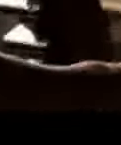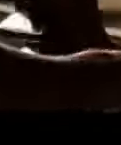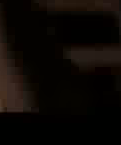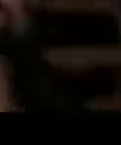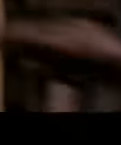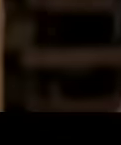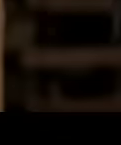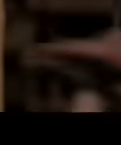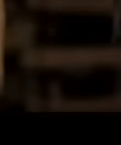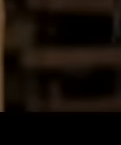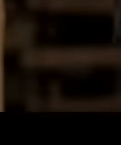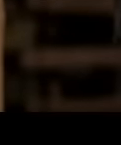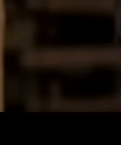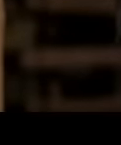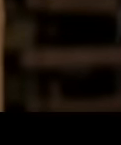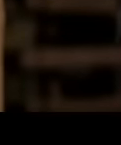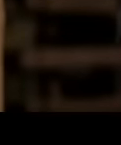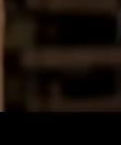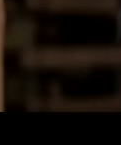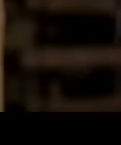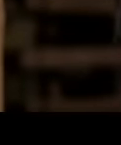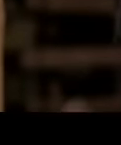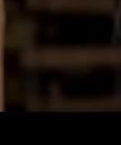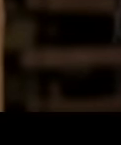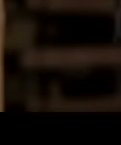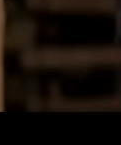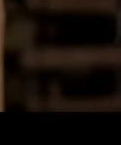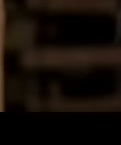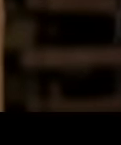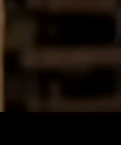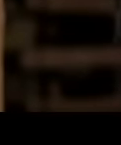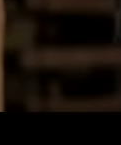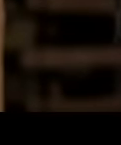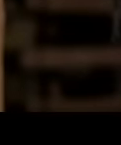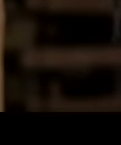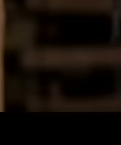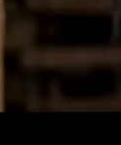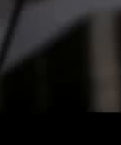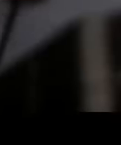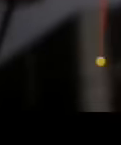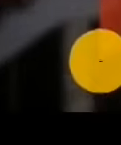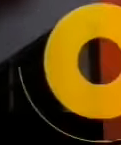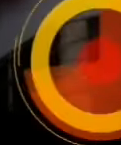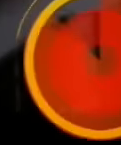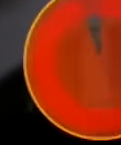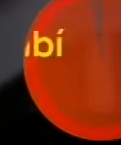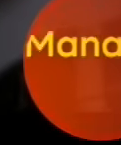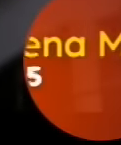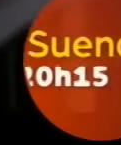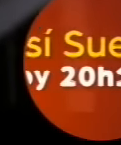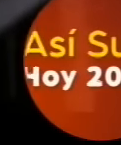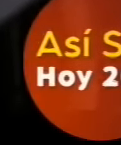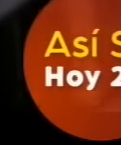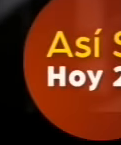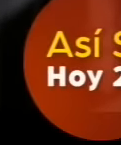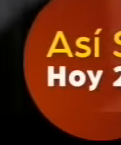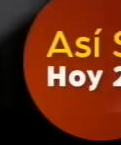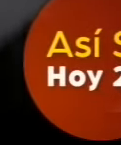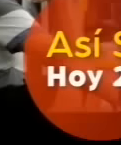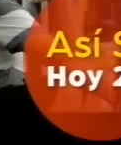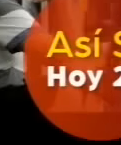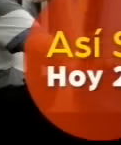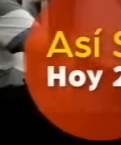escuchan también en las calles, en el idioma en que hablamos muy rápido. Así suena